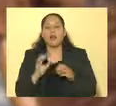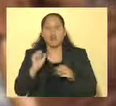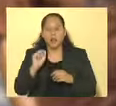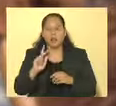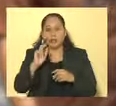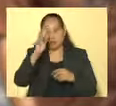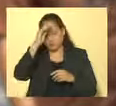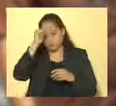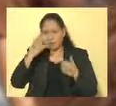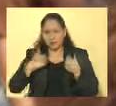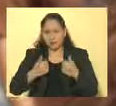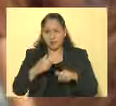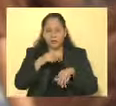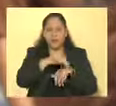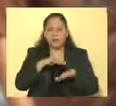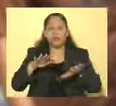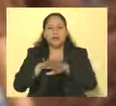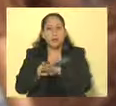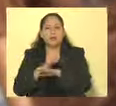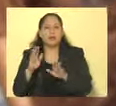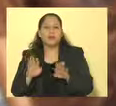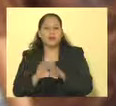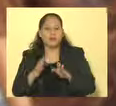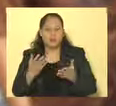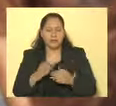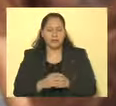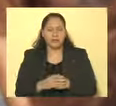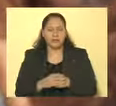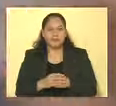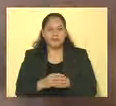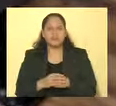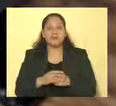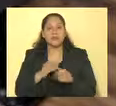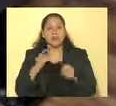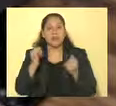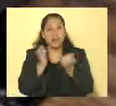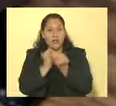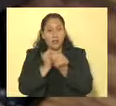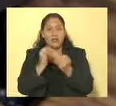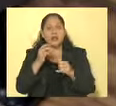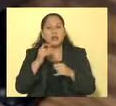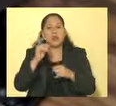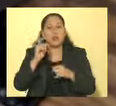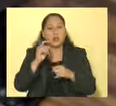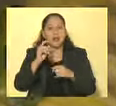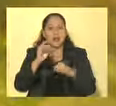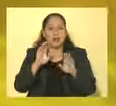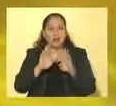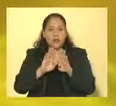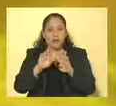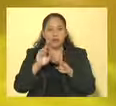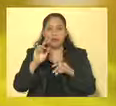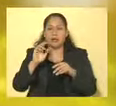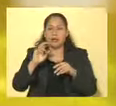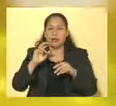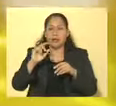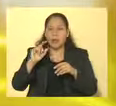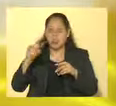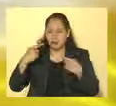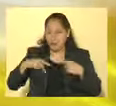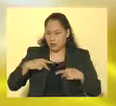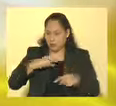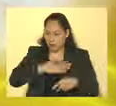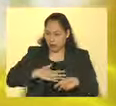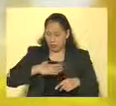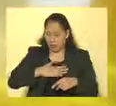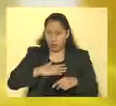bueno, ya nos quedó claro, gratuito. Pónganse usos. Para que proceda la pensión en una relación extramarital, ¿el hijo